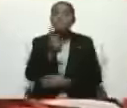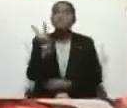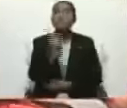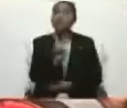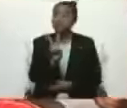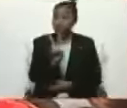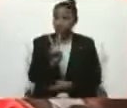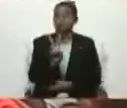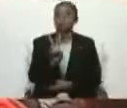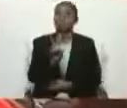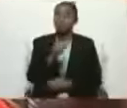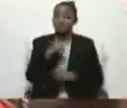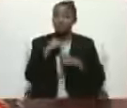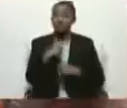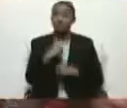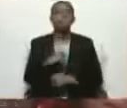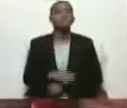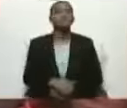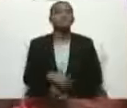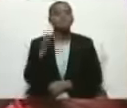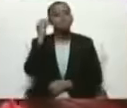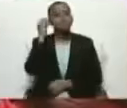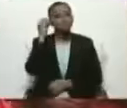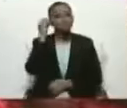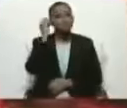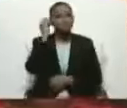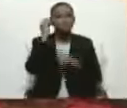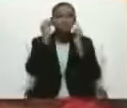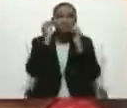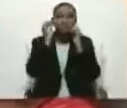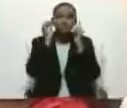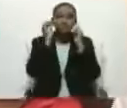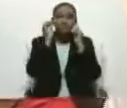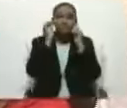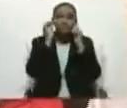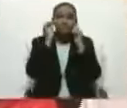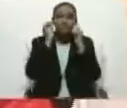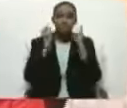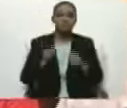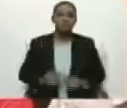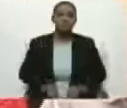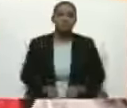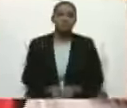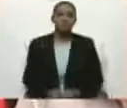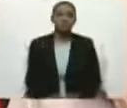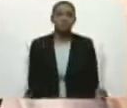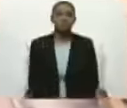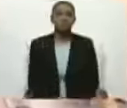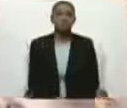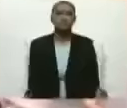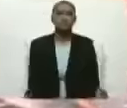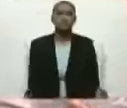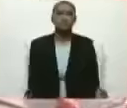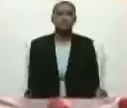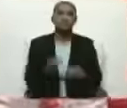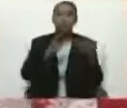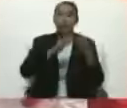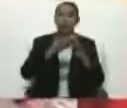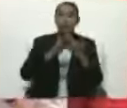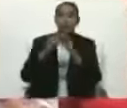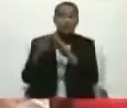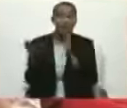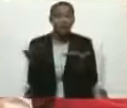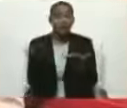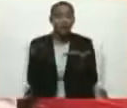descuidarlo. Las paredes, ¿dónde están las paredes? En las calles, en las comunidades, esas